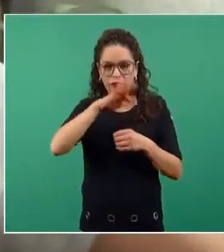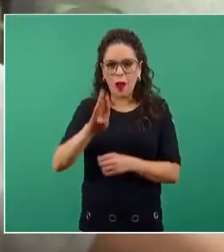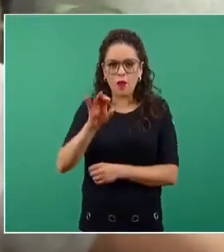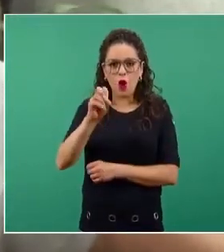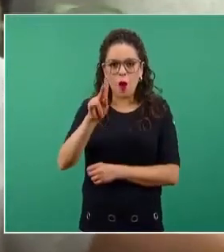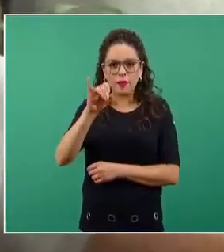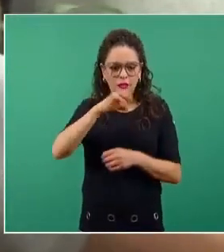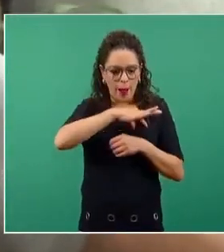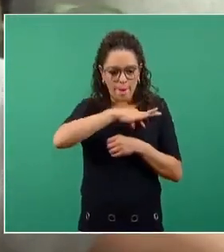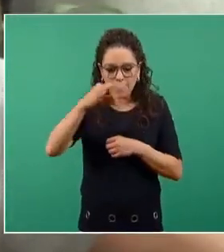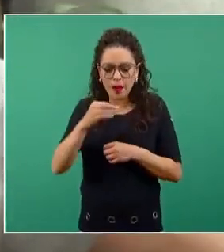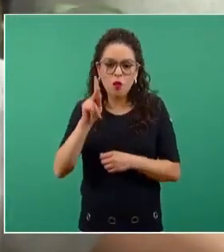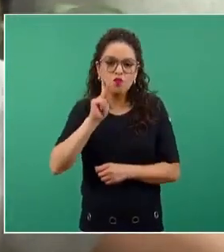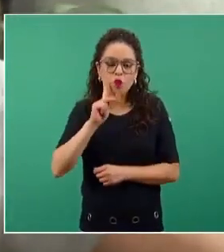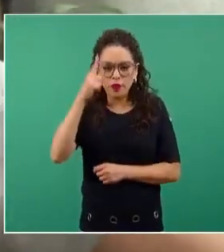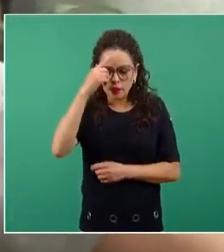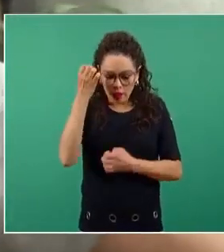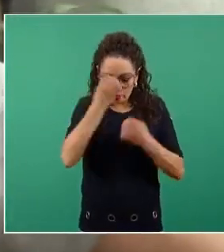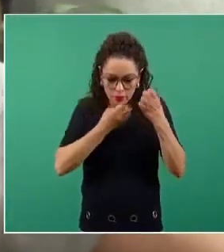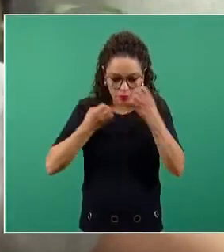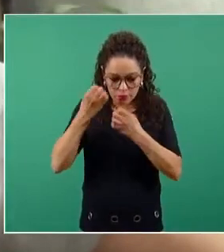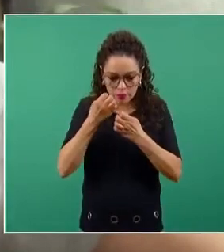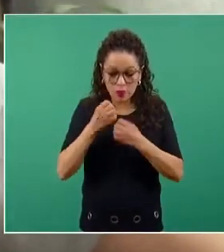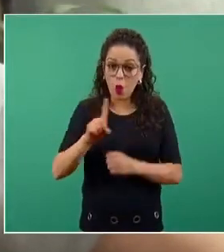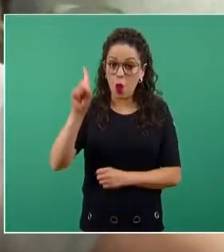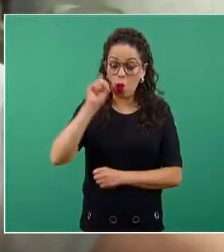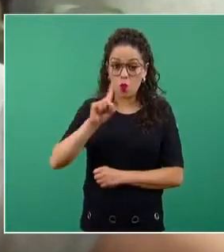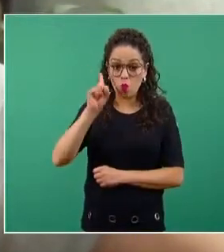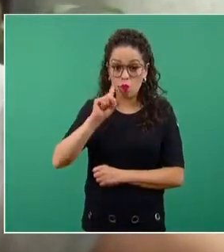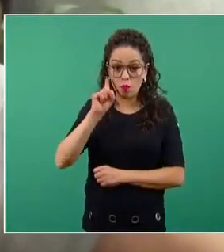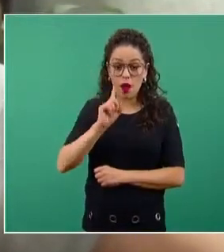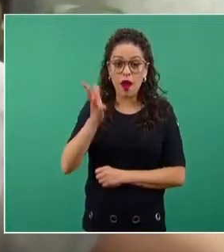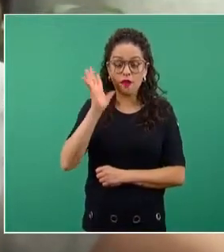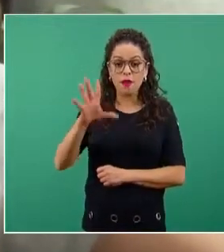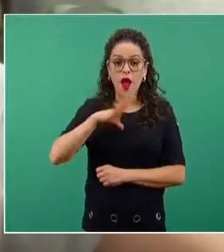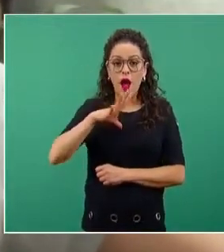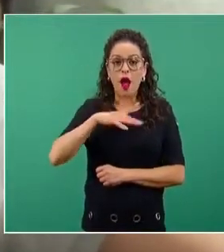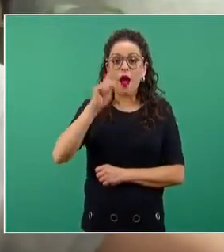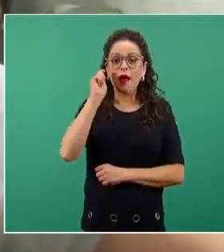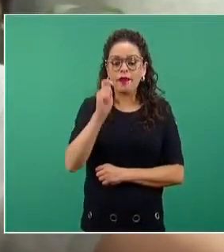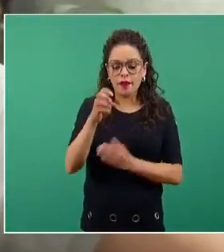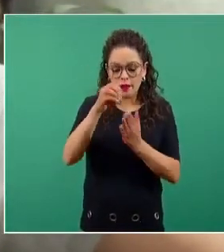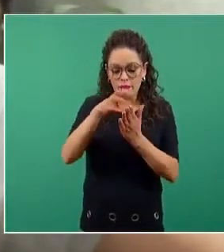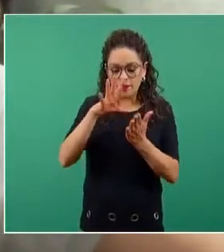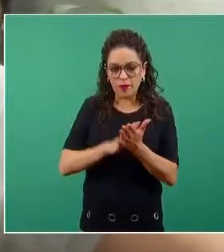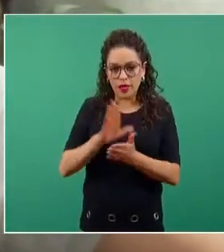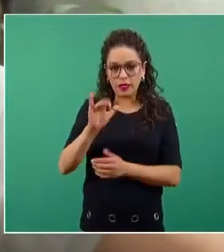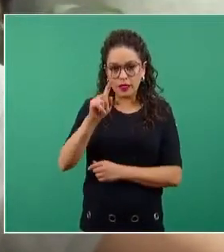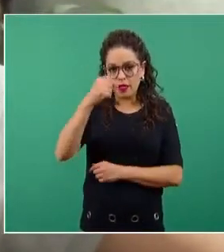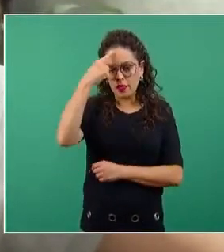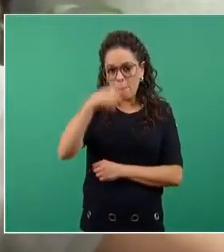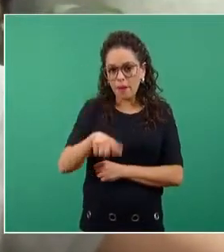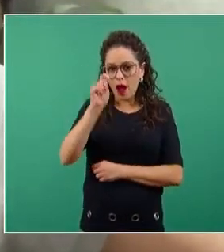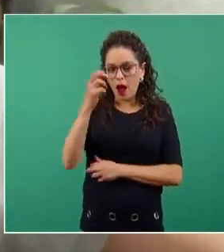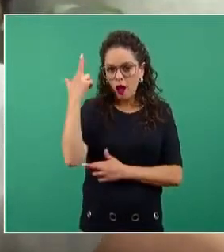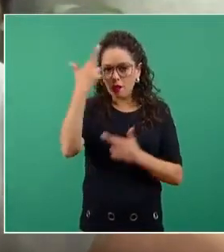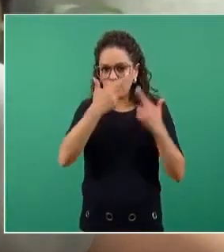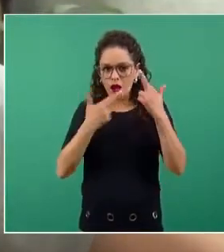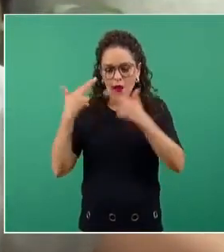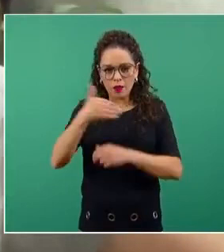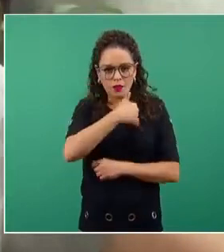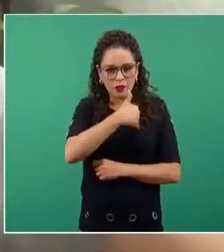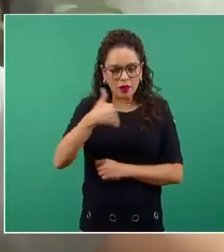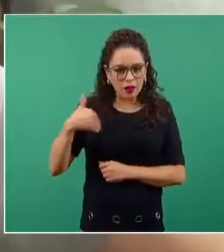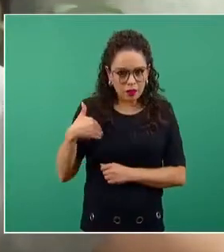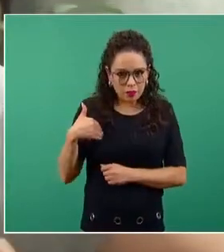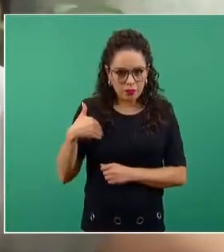a la vacunación y que personas, mujeres que tenían ya programadas sus mastografías después de haberse vacunado, pues detectaron